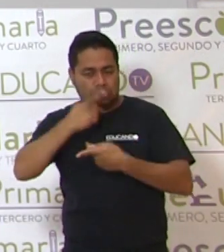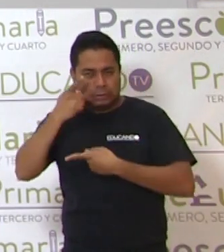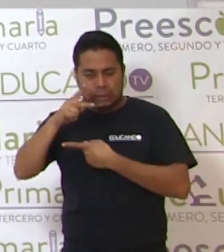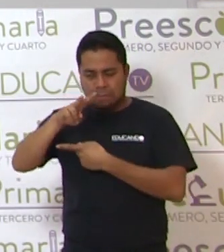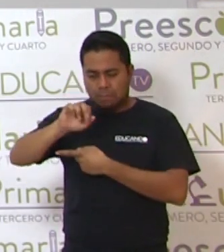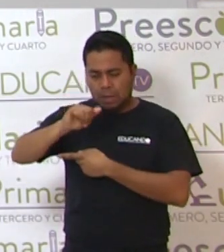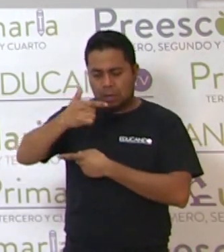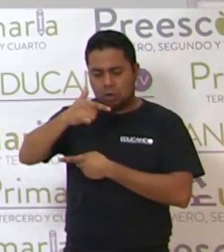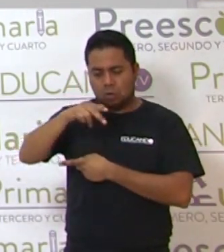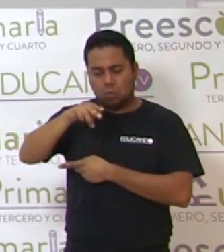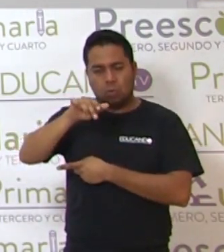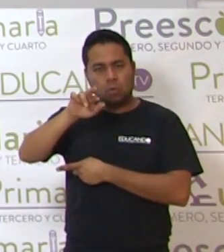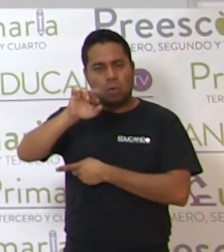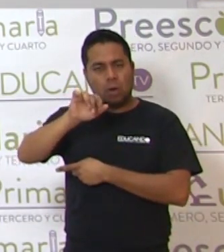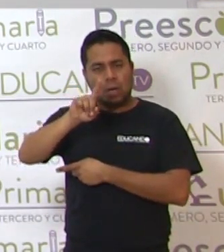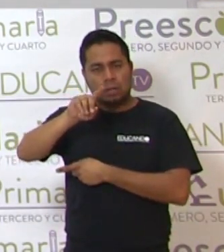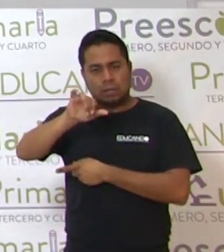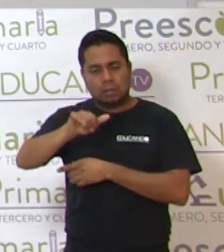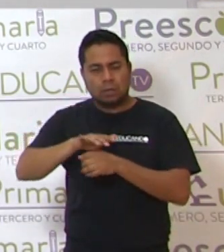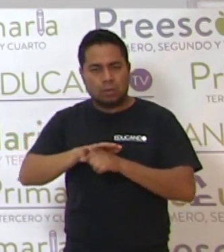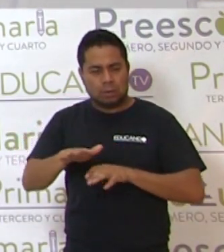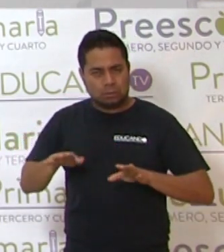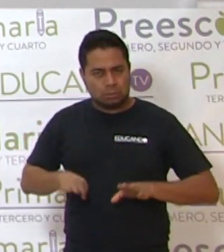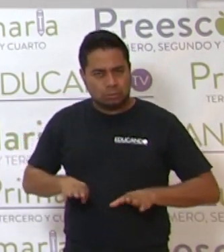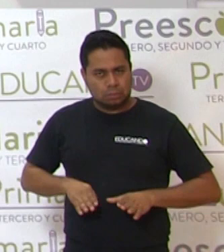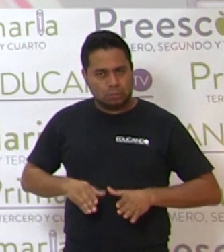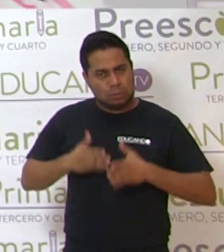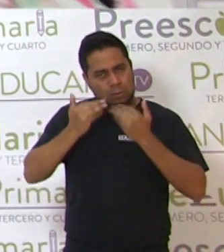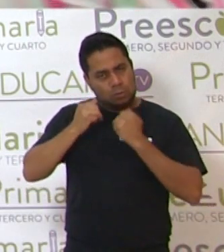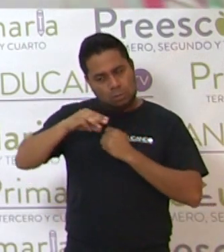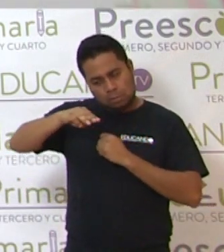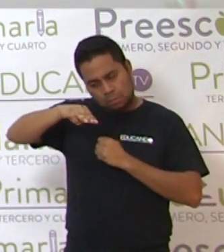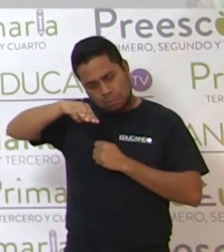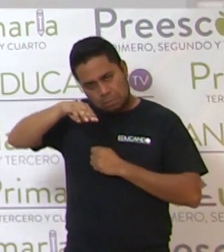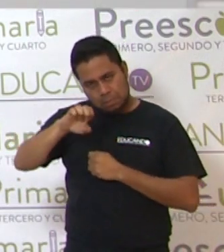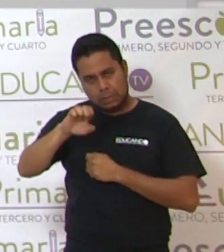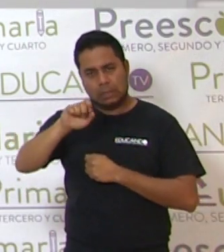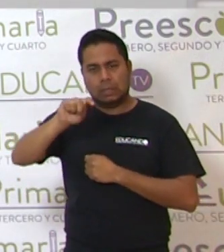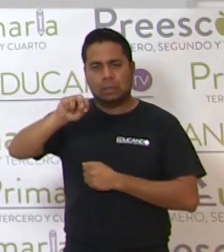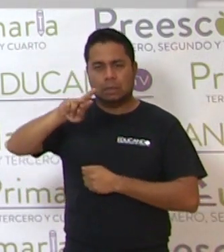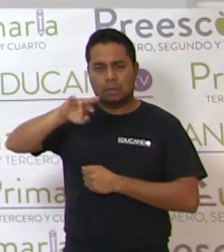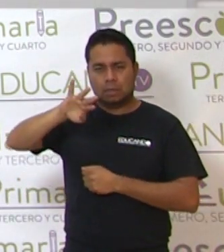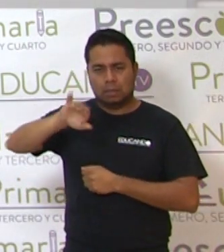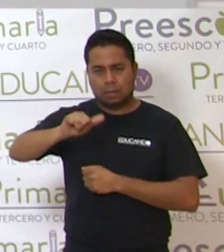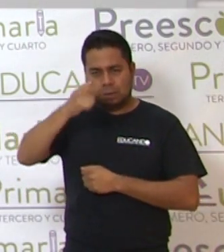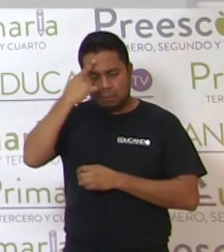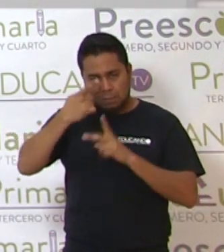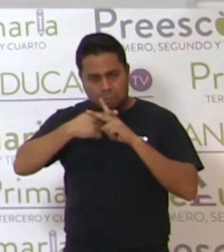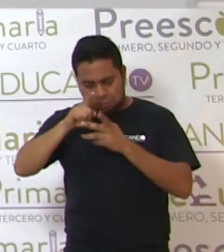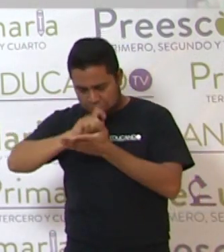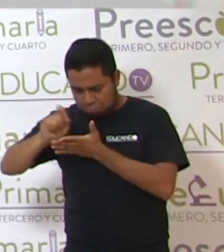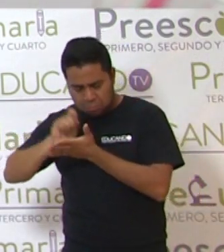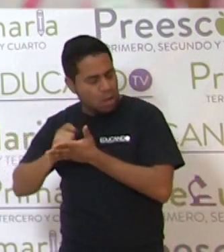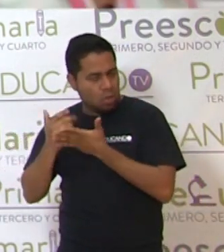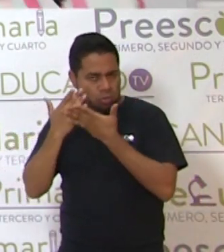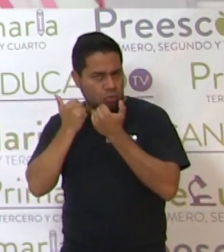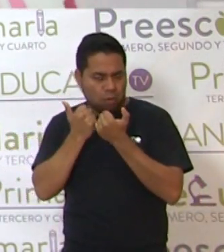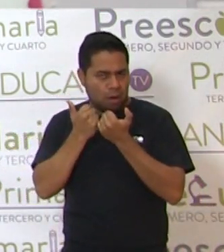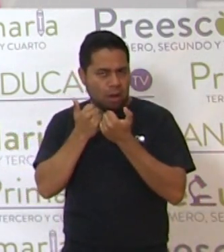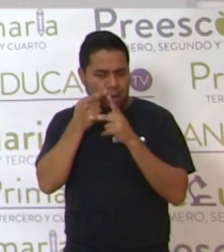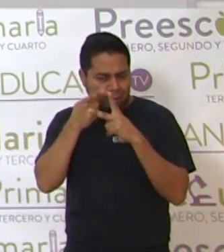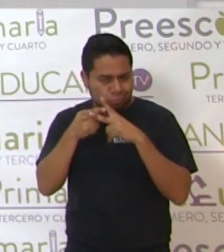es precisamente esa característica, que no maneja una métrica para que se empiece a trabajar o a desarrollar, ya